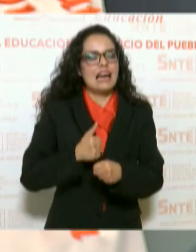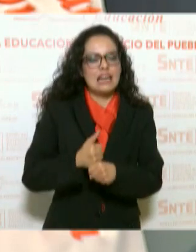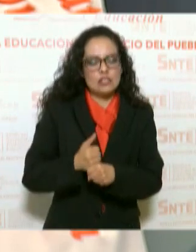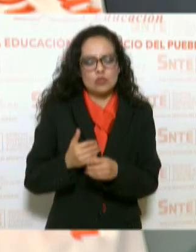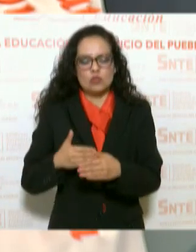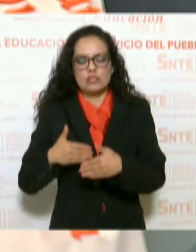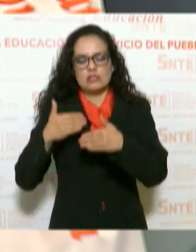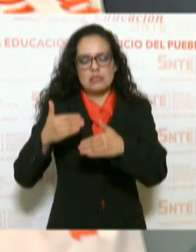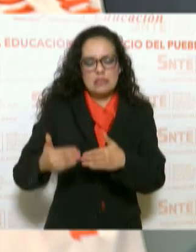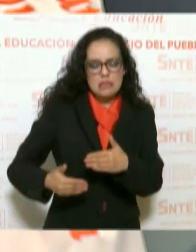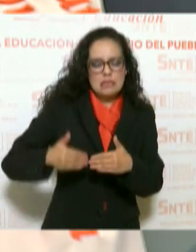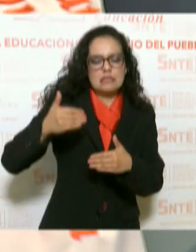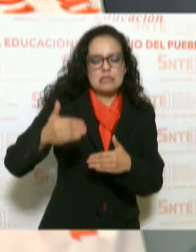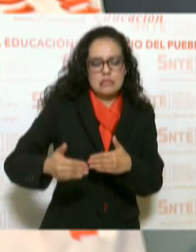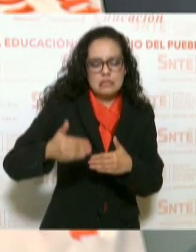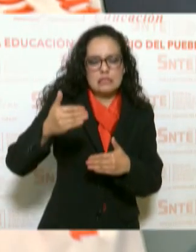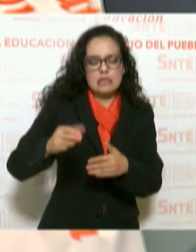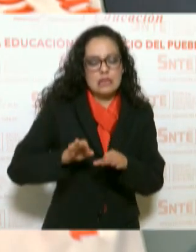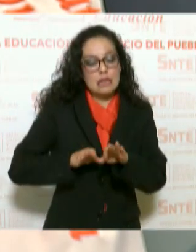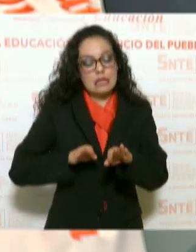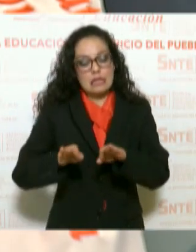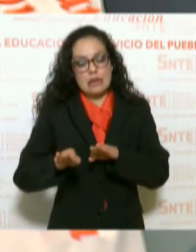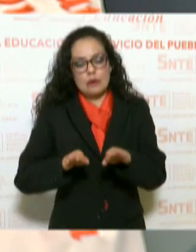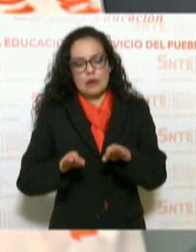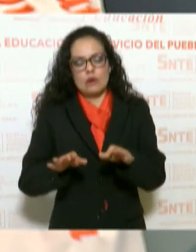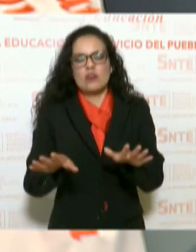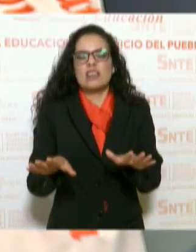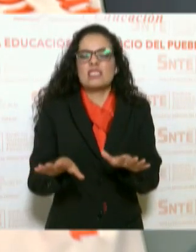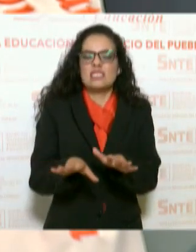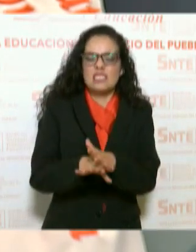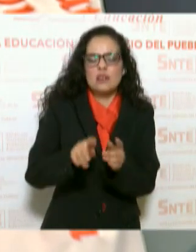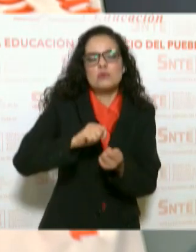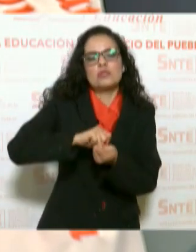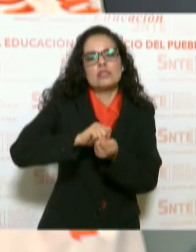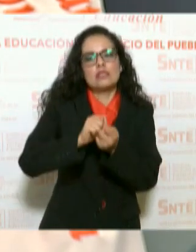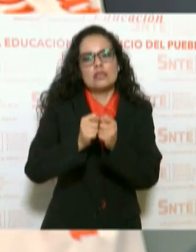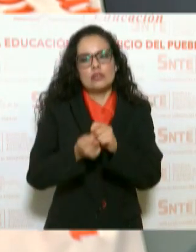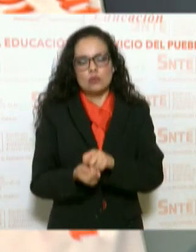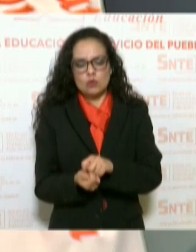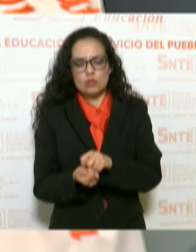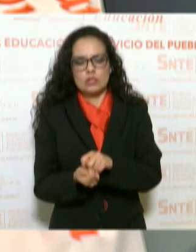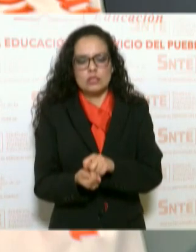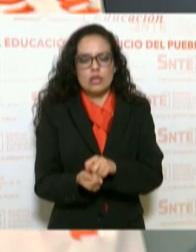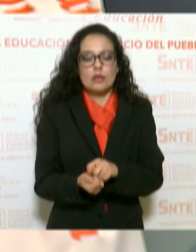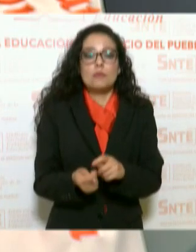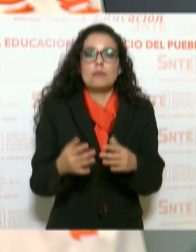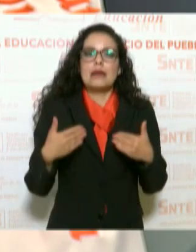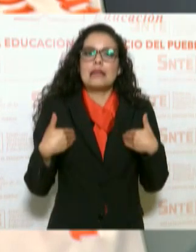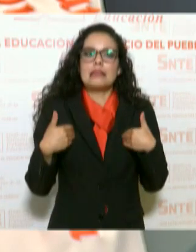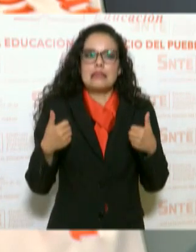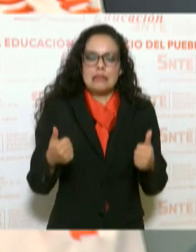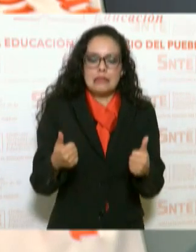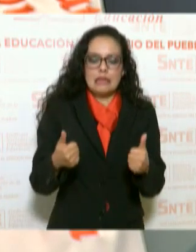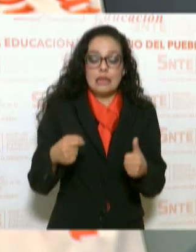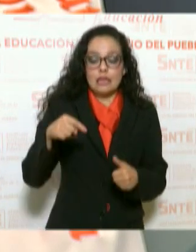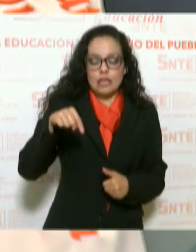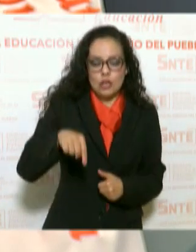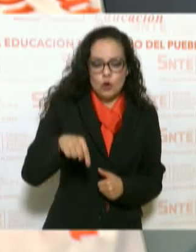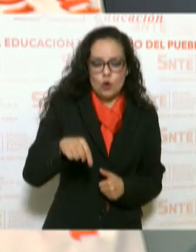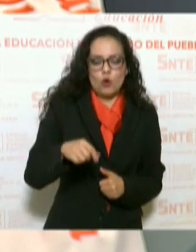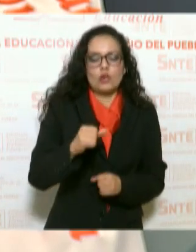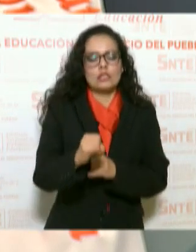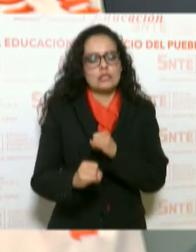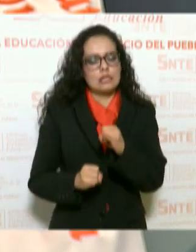y trabajo que se traducen en el reconocimiento que hoy distingue a la Internacional a nivel mundial